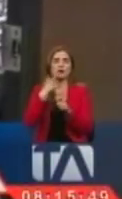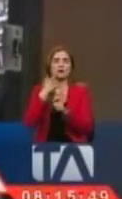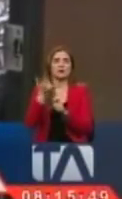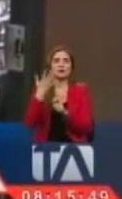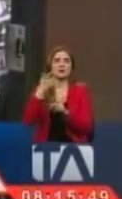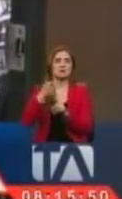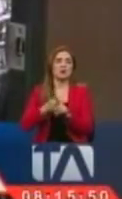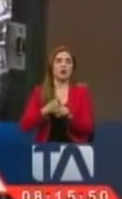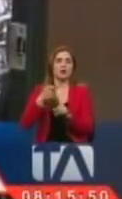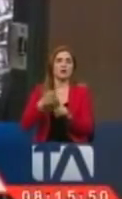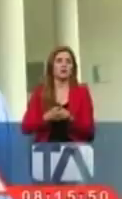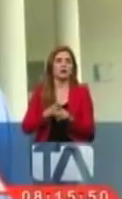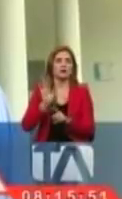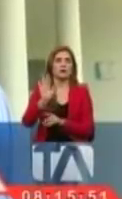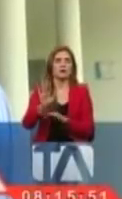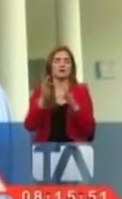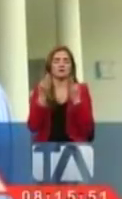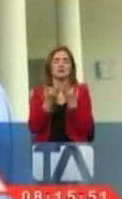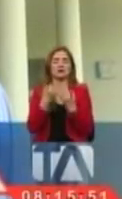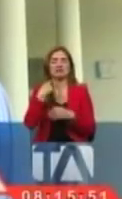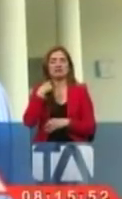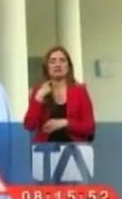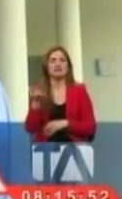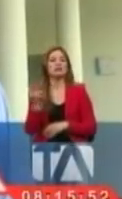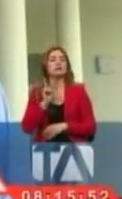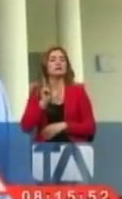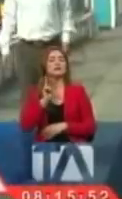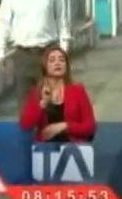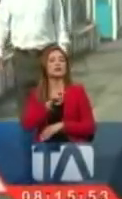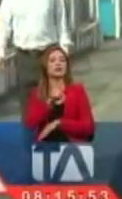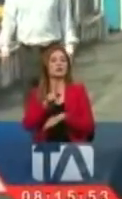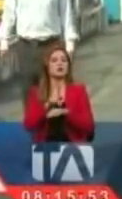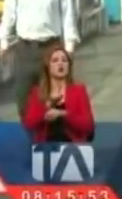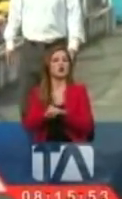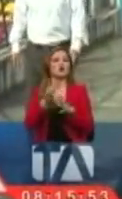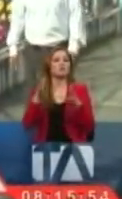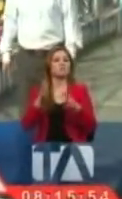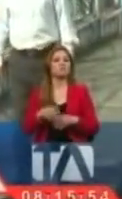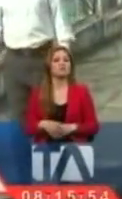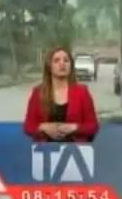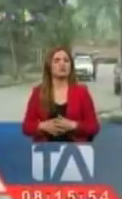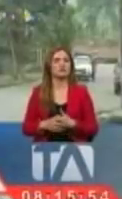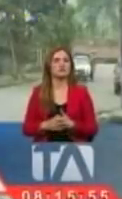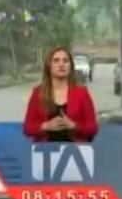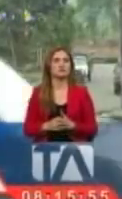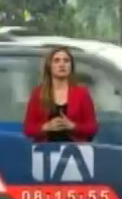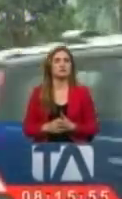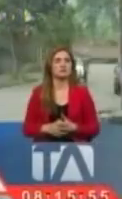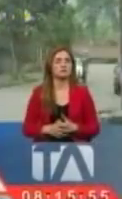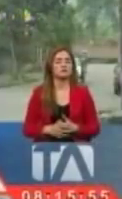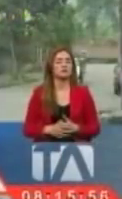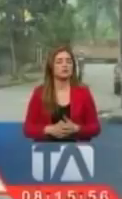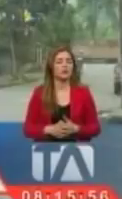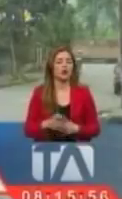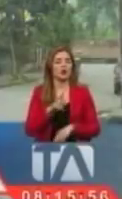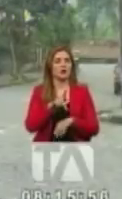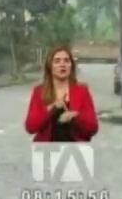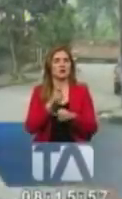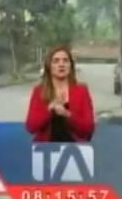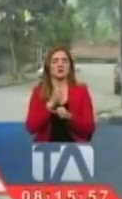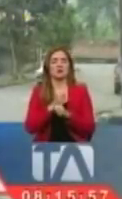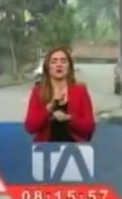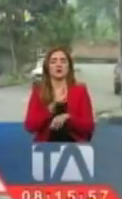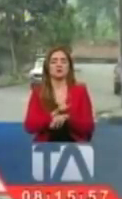desde hace meses sus familiares han sido perjudicados por presunta mala atención médica en el hospital de macas siendo que fue una negligencia